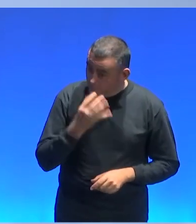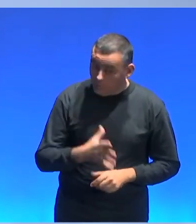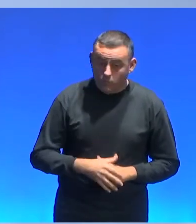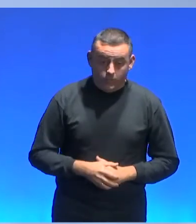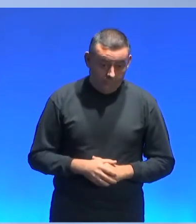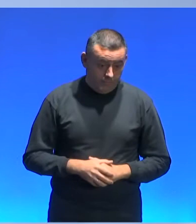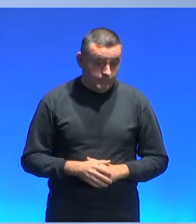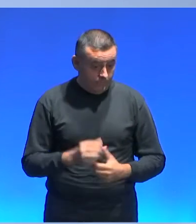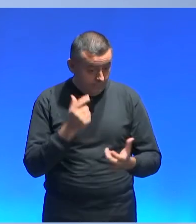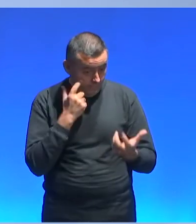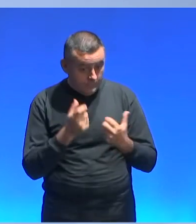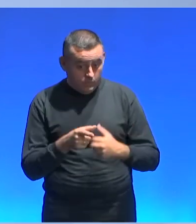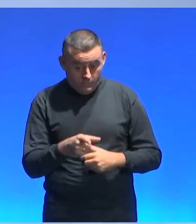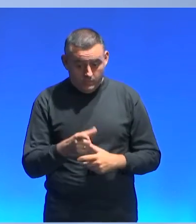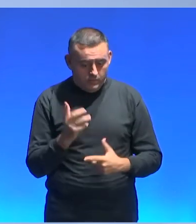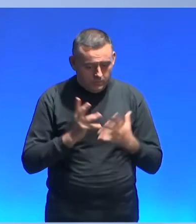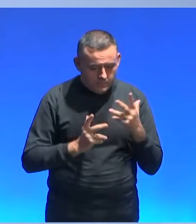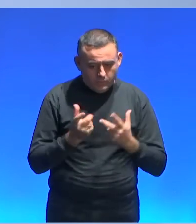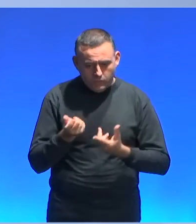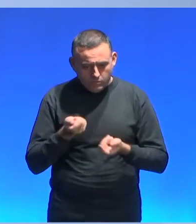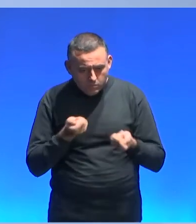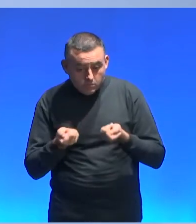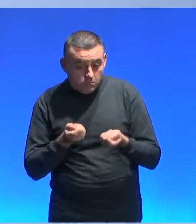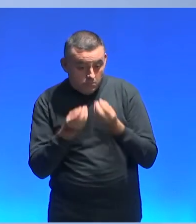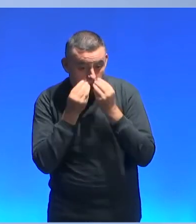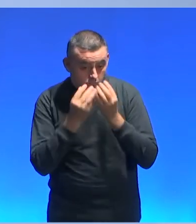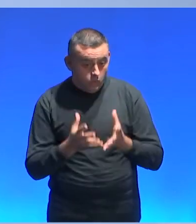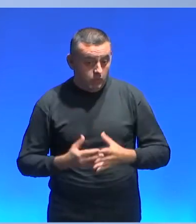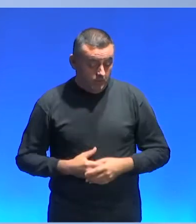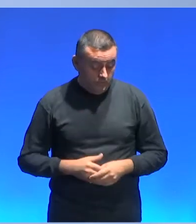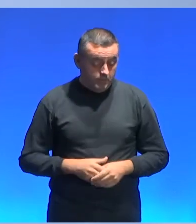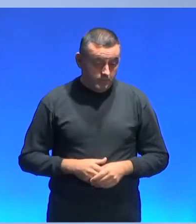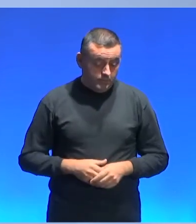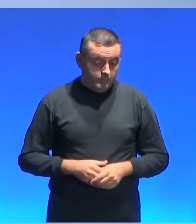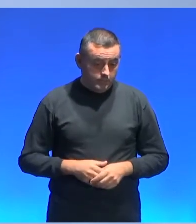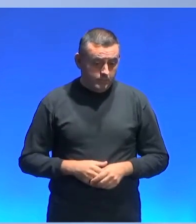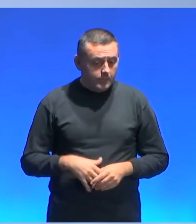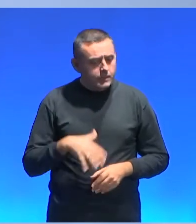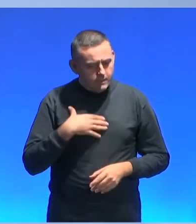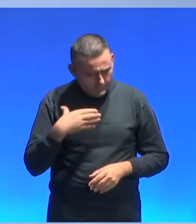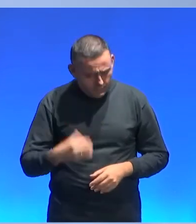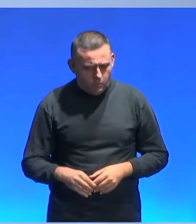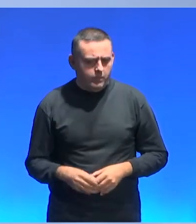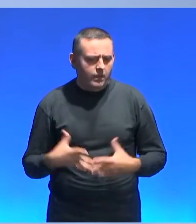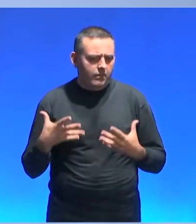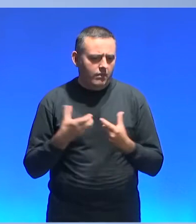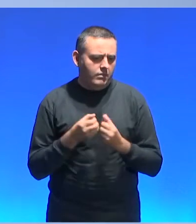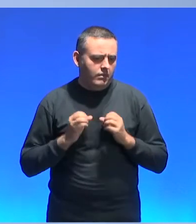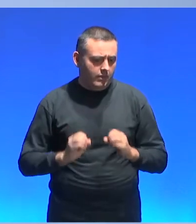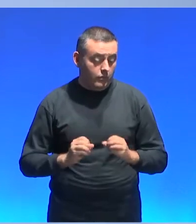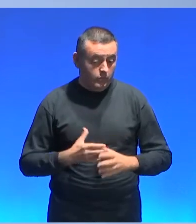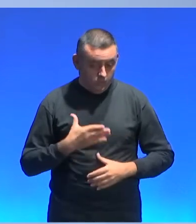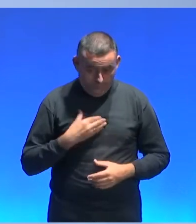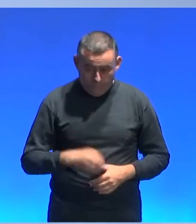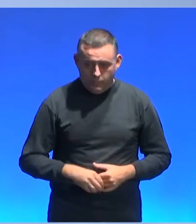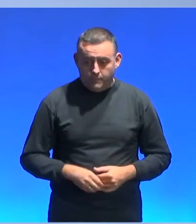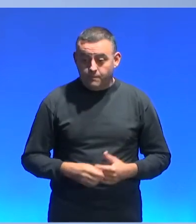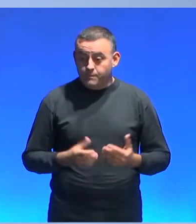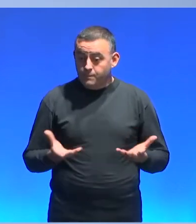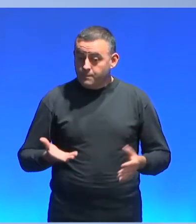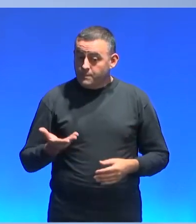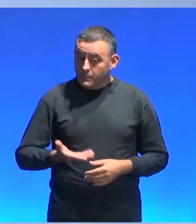vista. El tema es que si los niños no riesgan de